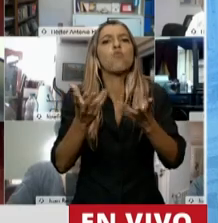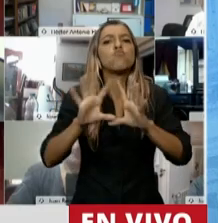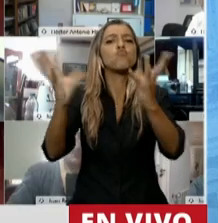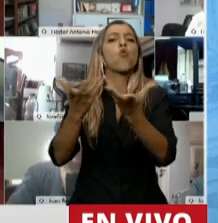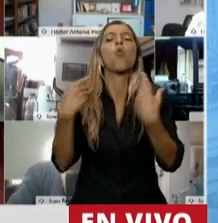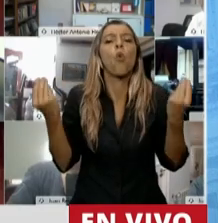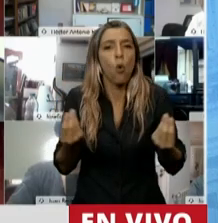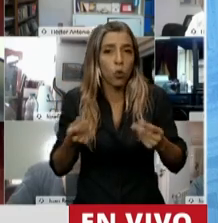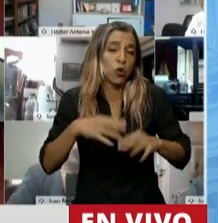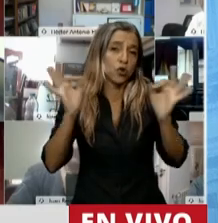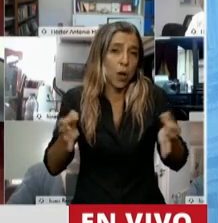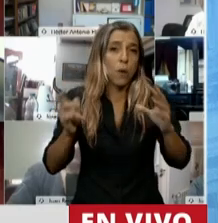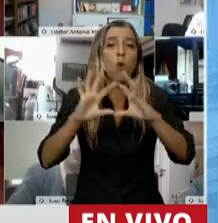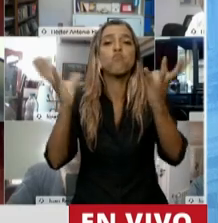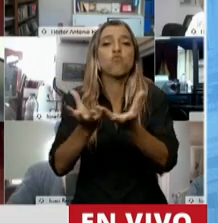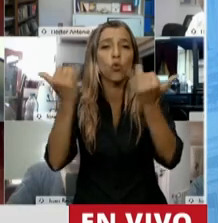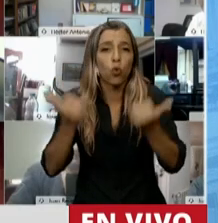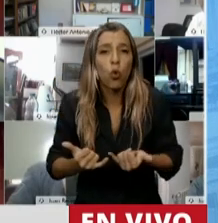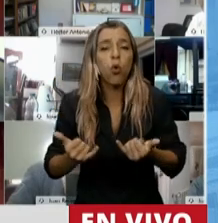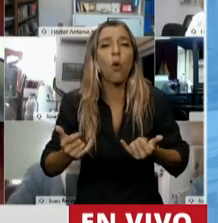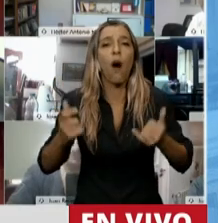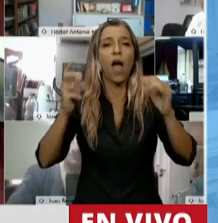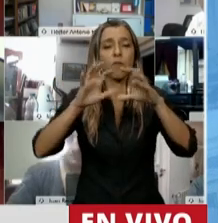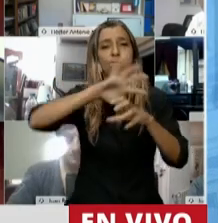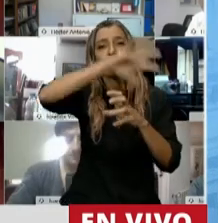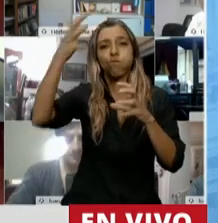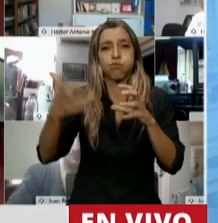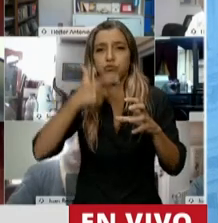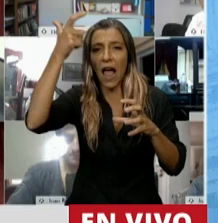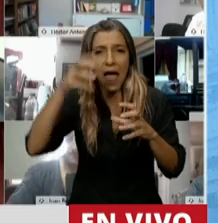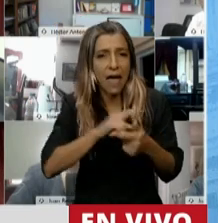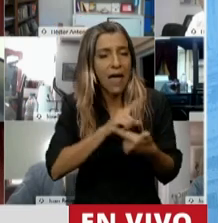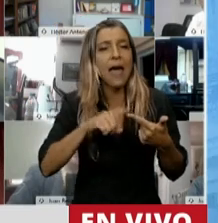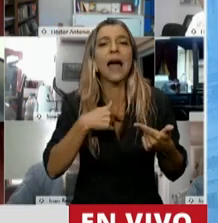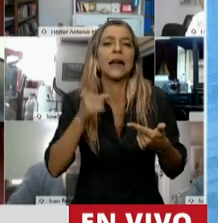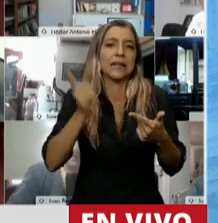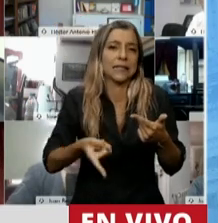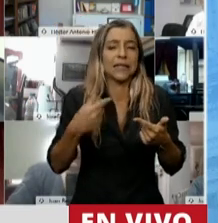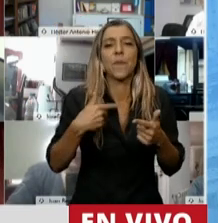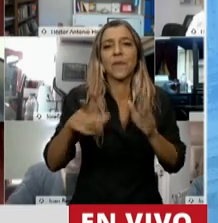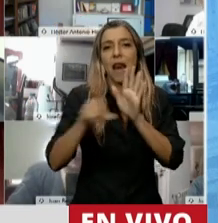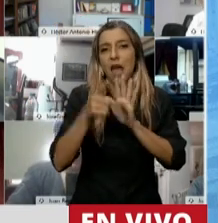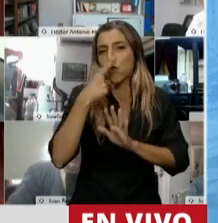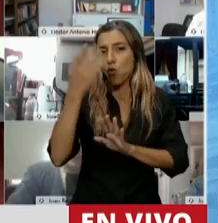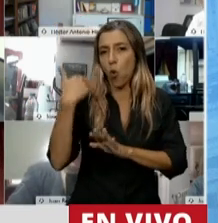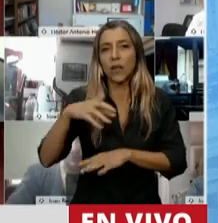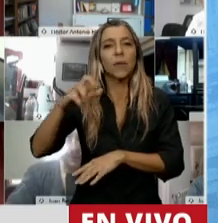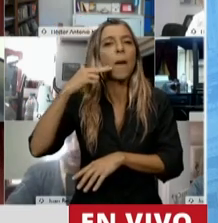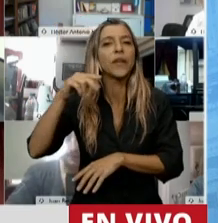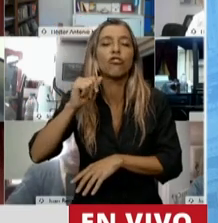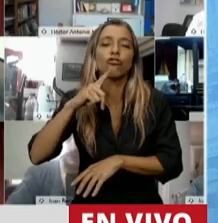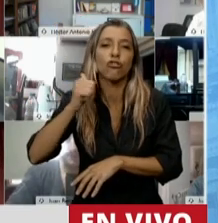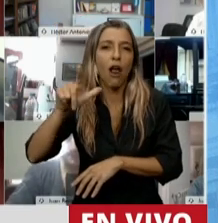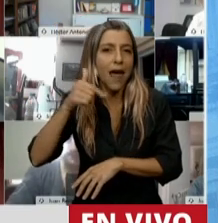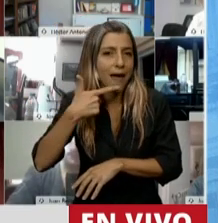global, calentamiento global, crisis climática. La Argentina tiene una ley, la última ley empujada por el compañero Pino Solana